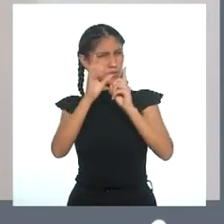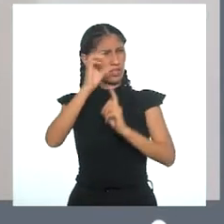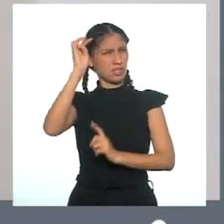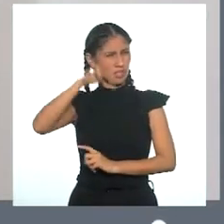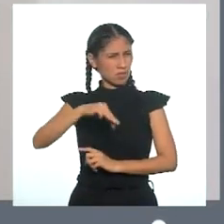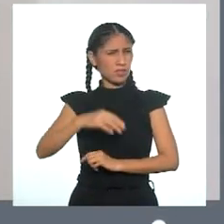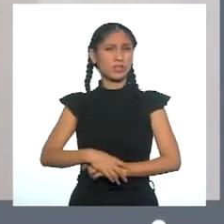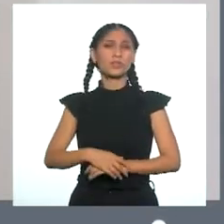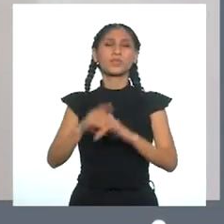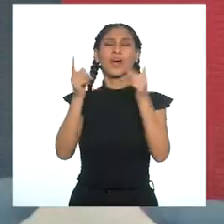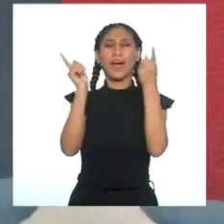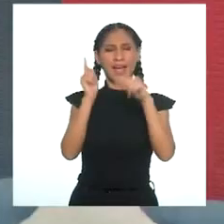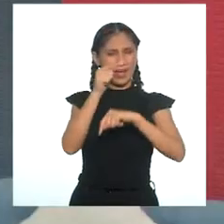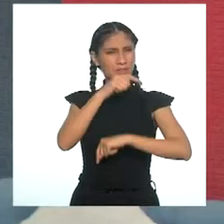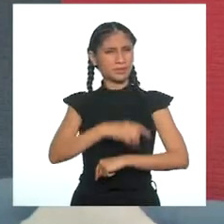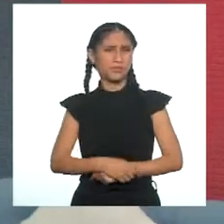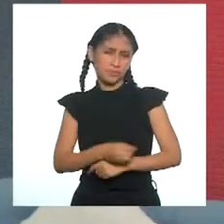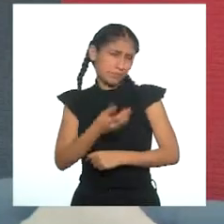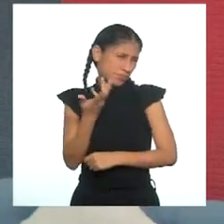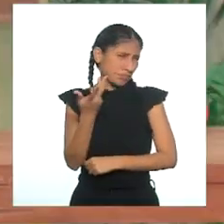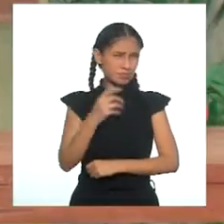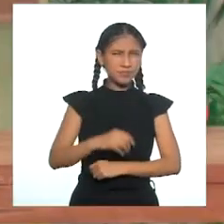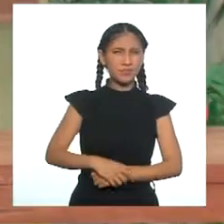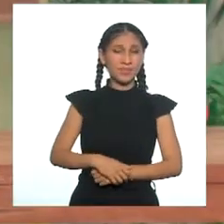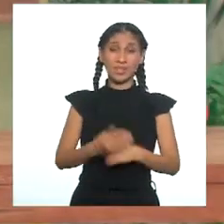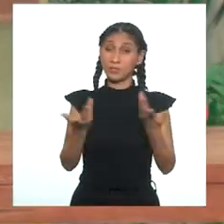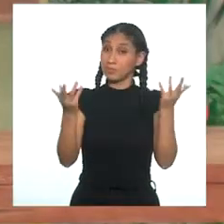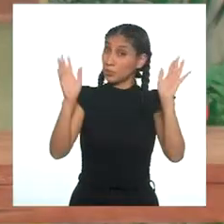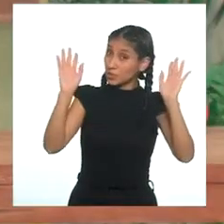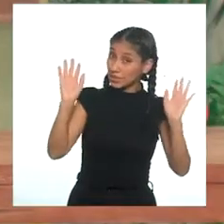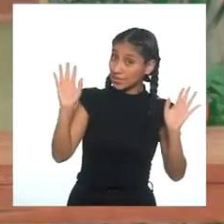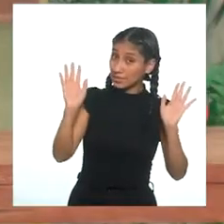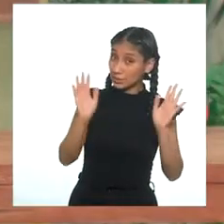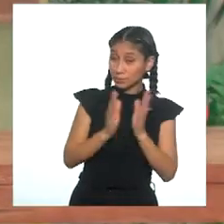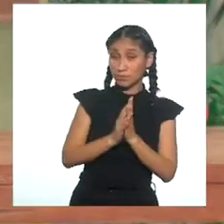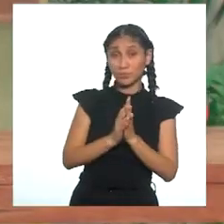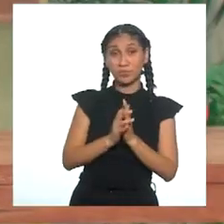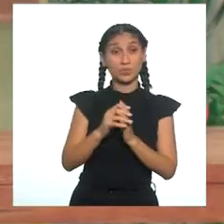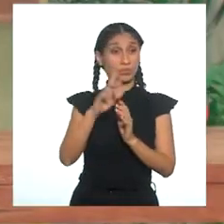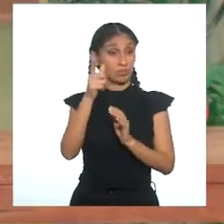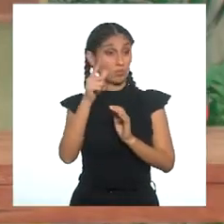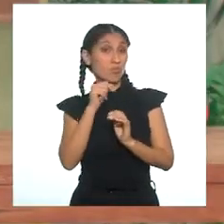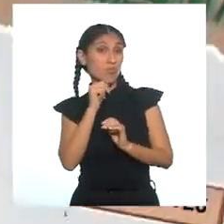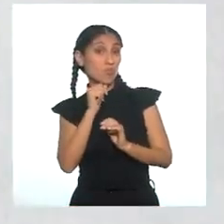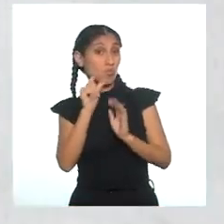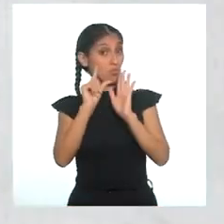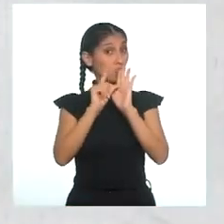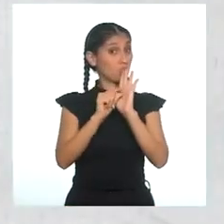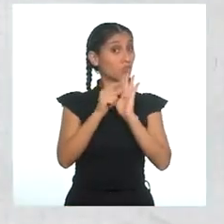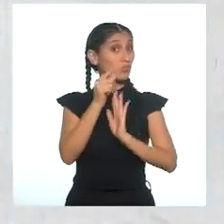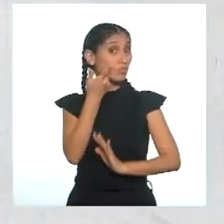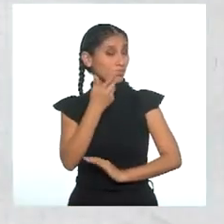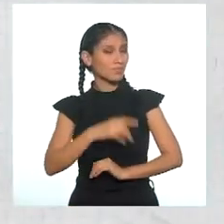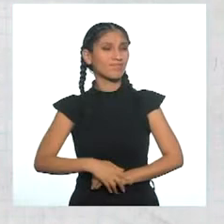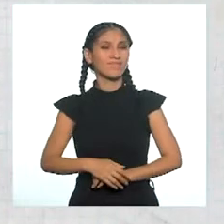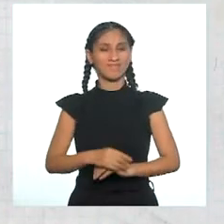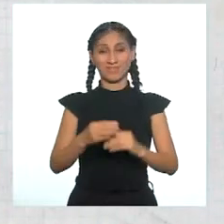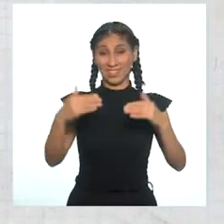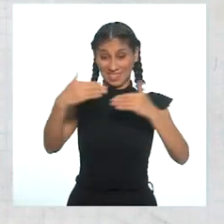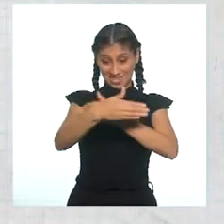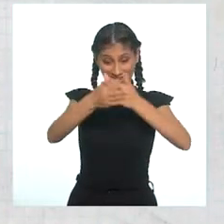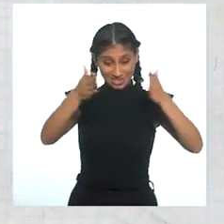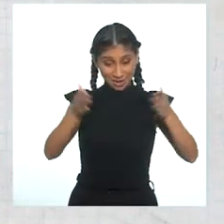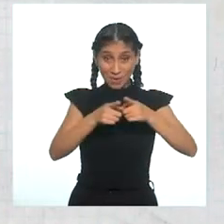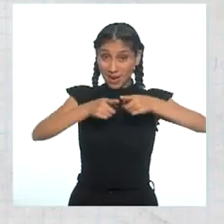al valor de la otra tabla. Por decirlo de una manera. Por si acaso, te quedan pocos minutos para igualarme. En el caso de la cama de